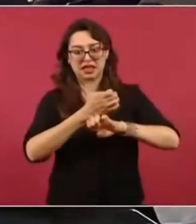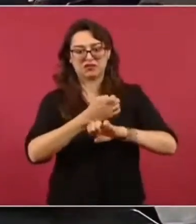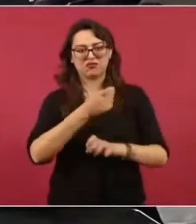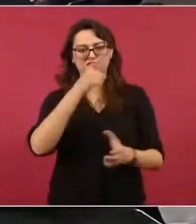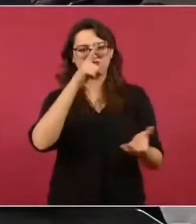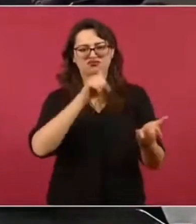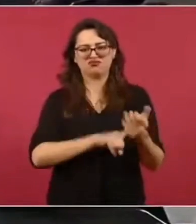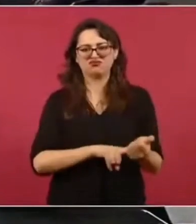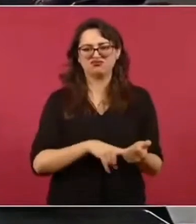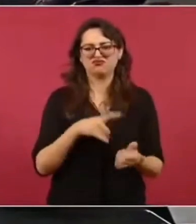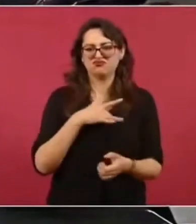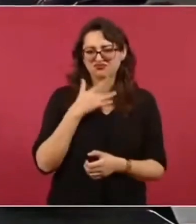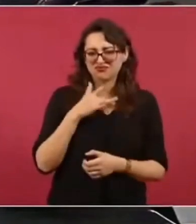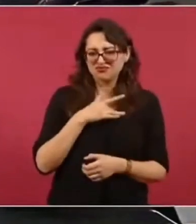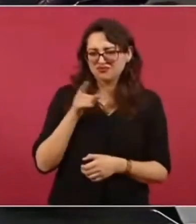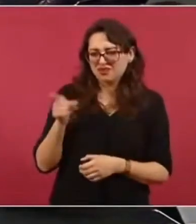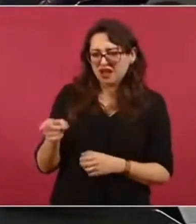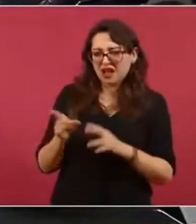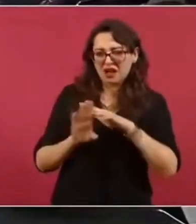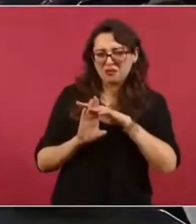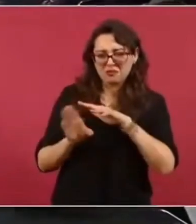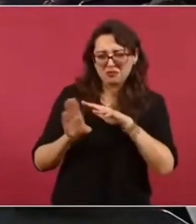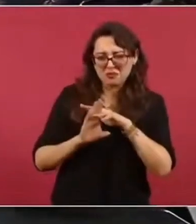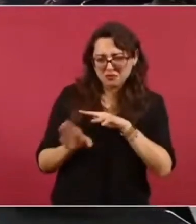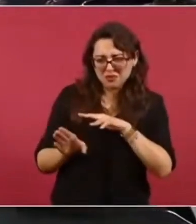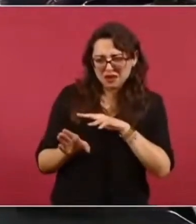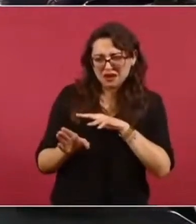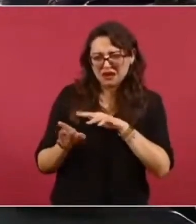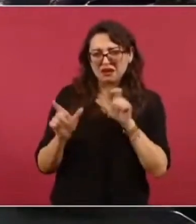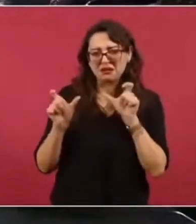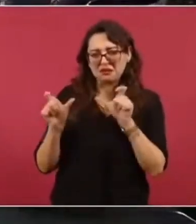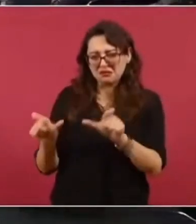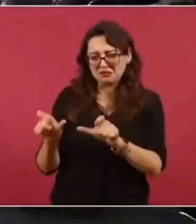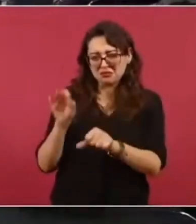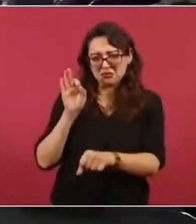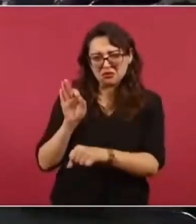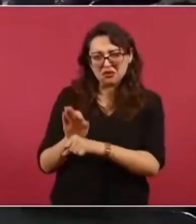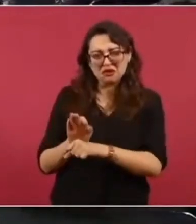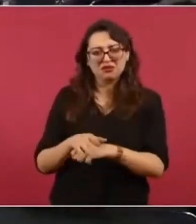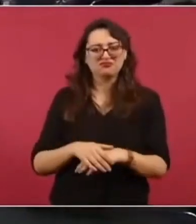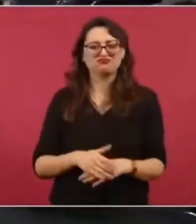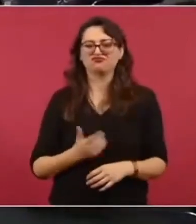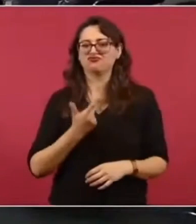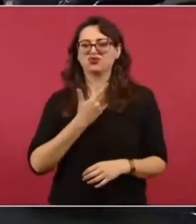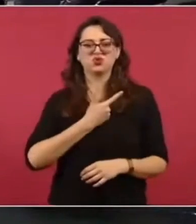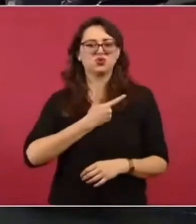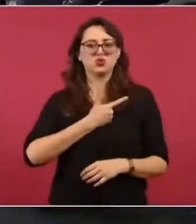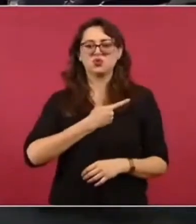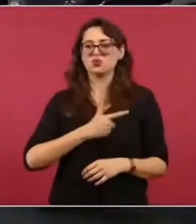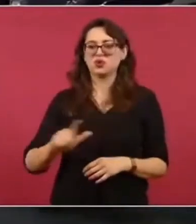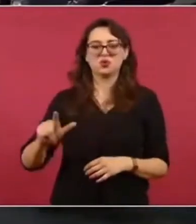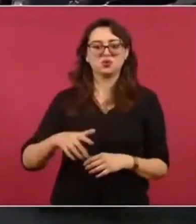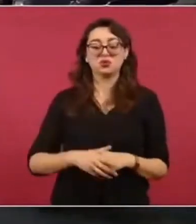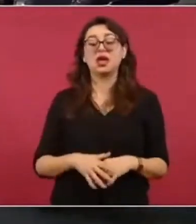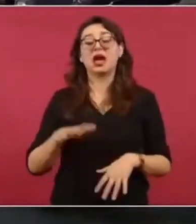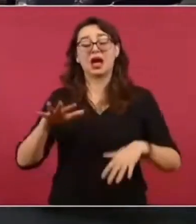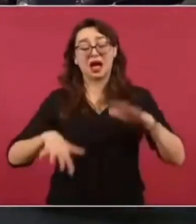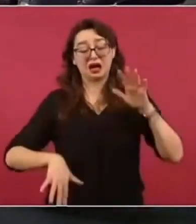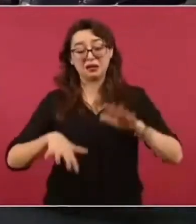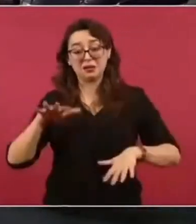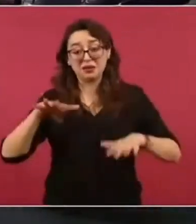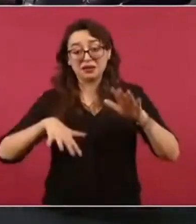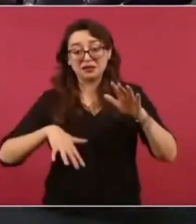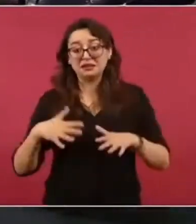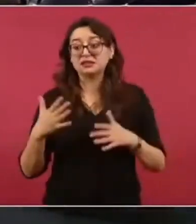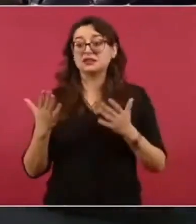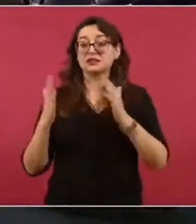no ven con simpatía si el empresario tal o cual, no, es que aquí están y no nos gusta que estén aquí enfrente. Hay gente que incluso es, en